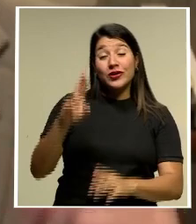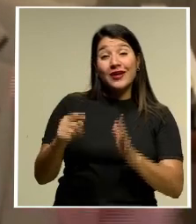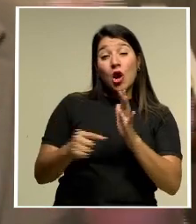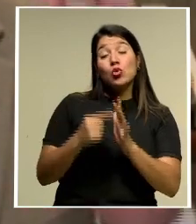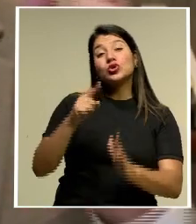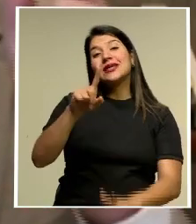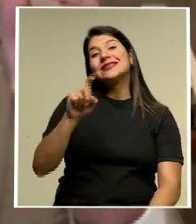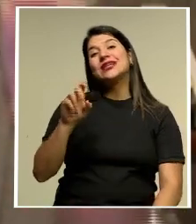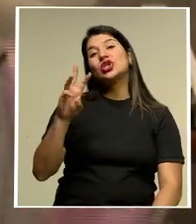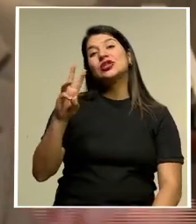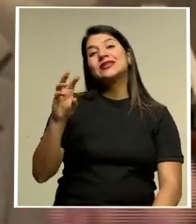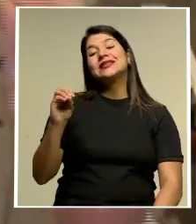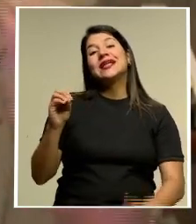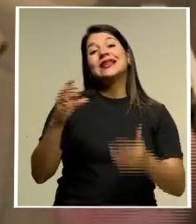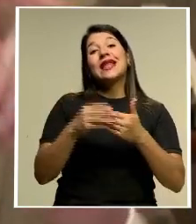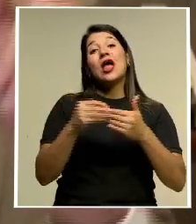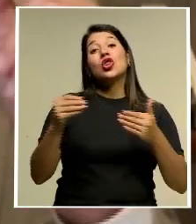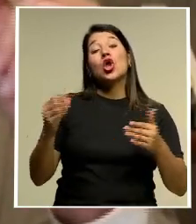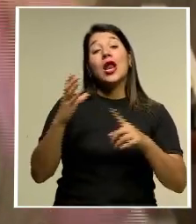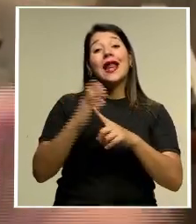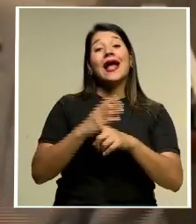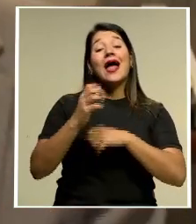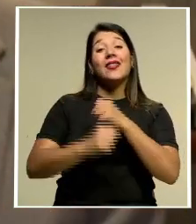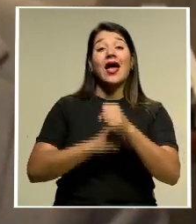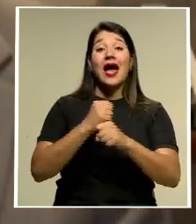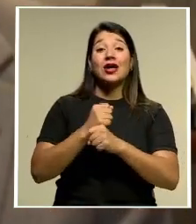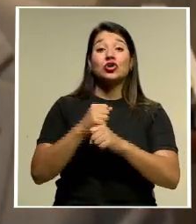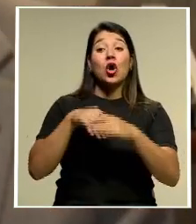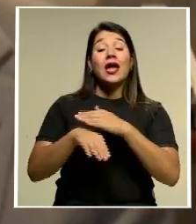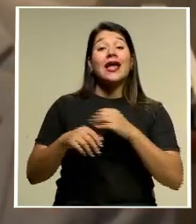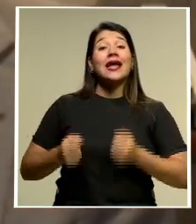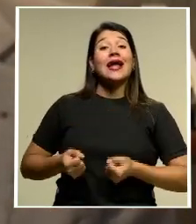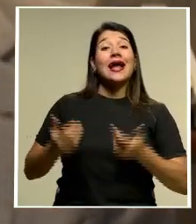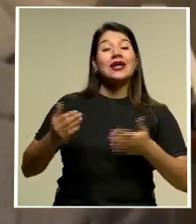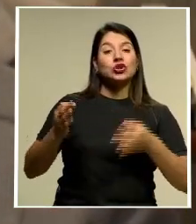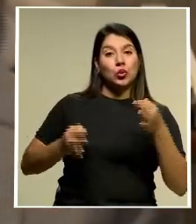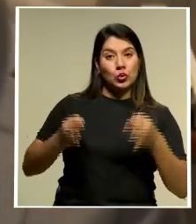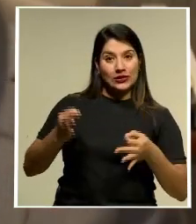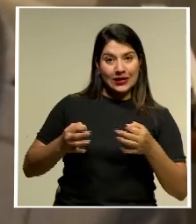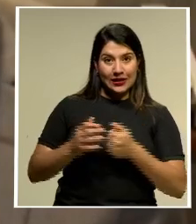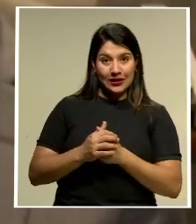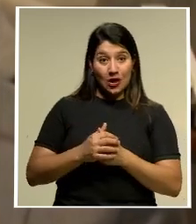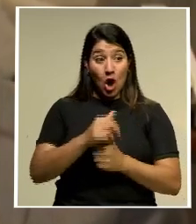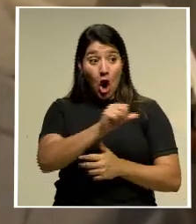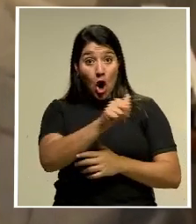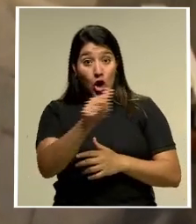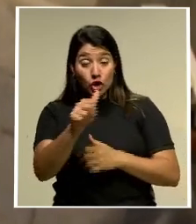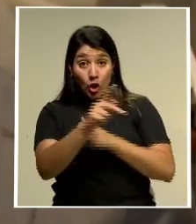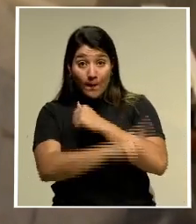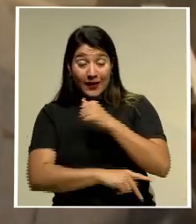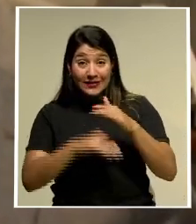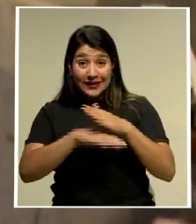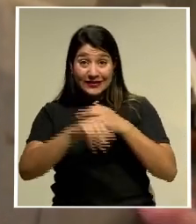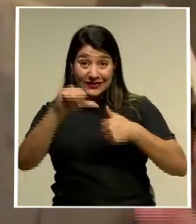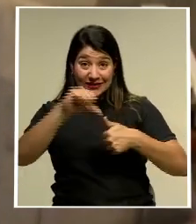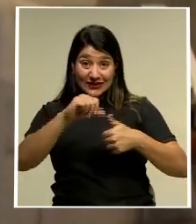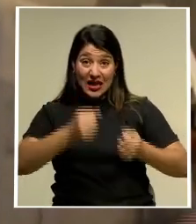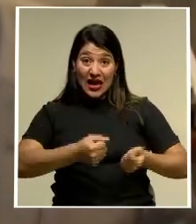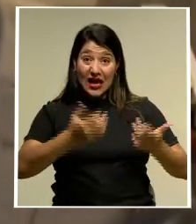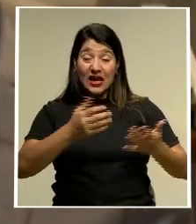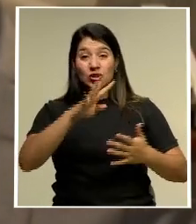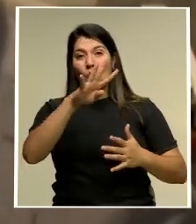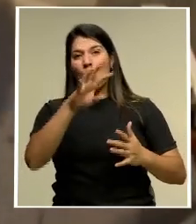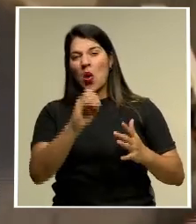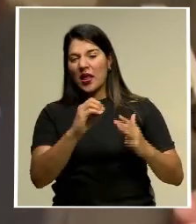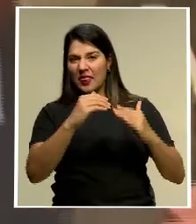$160 per cápita por año en gasto judicial. La mayoría de los países centroamericanos gastan menos de